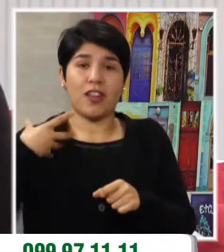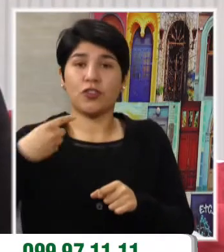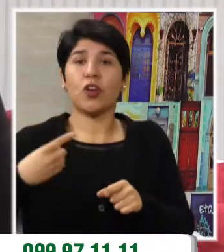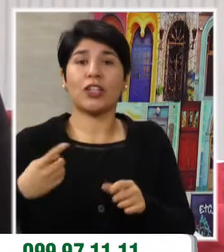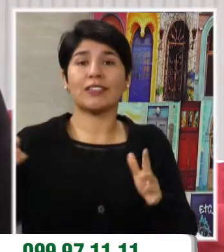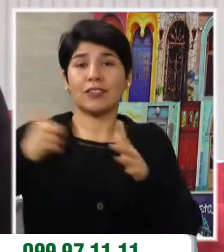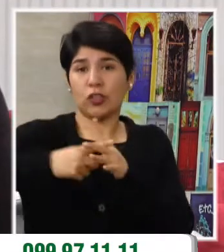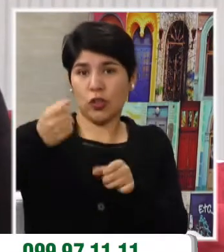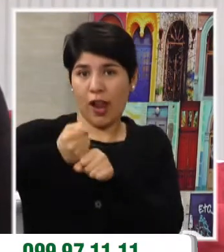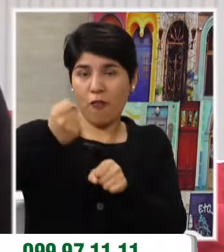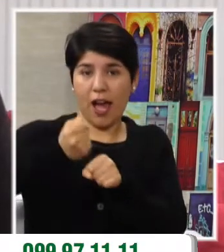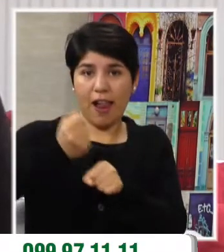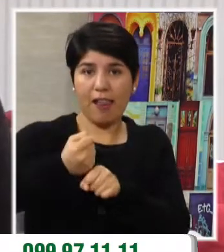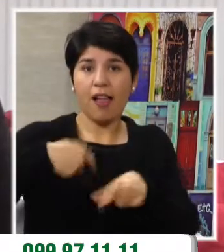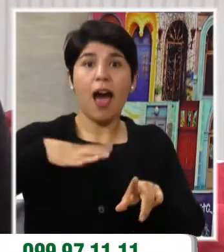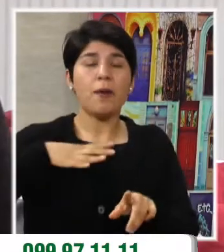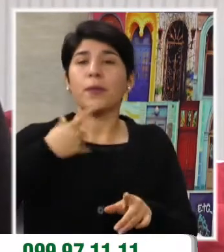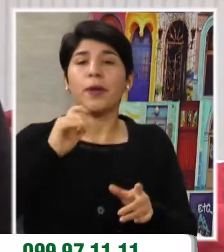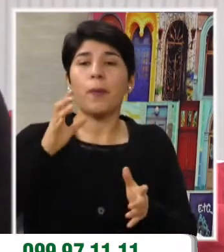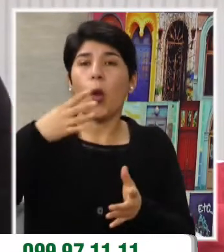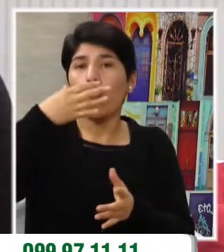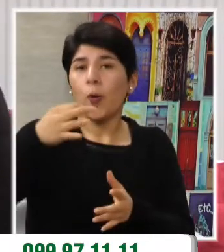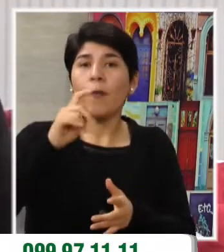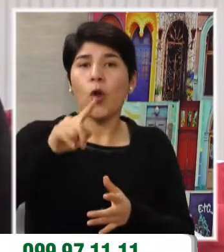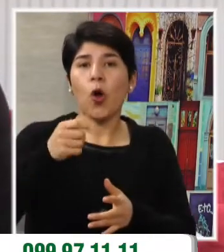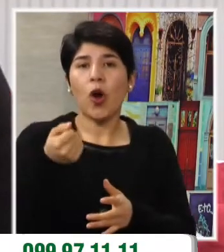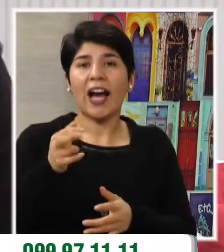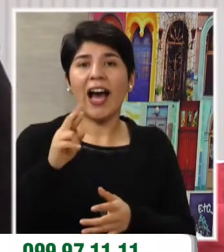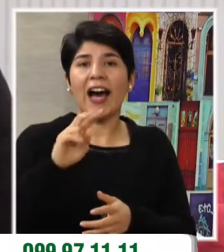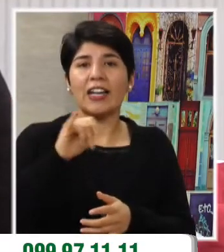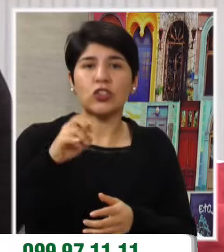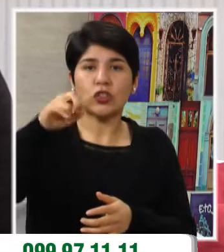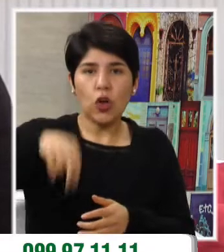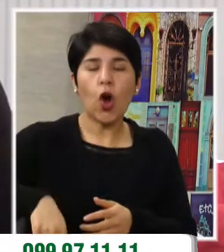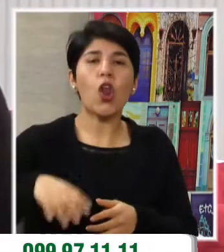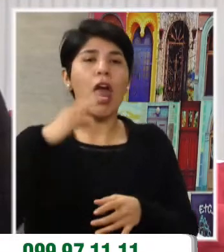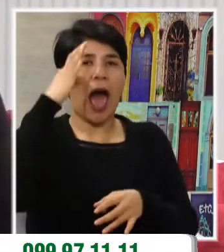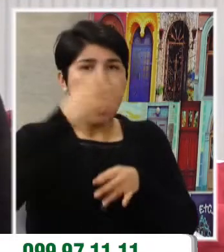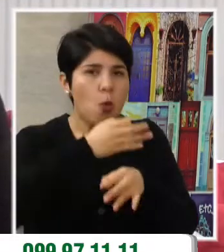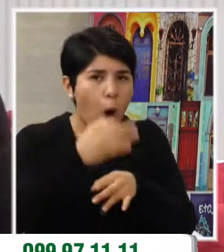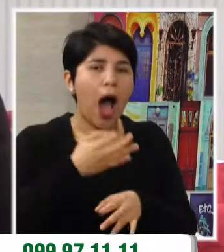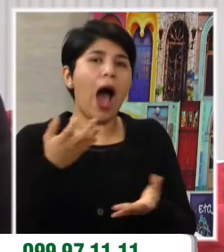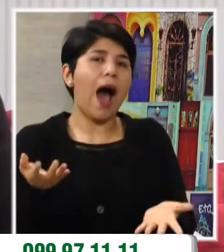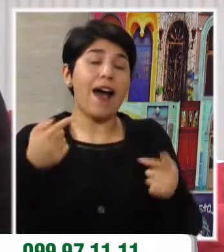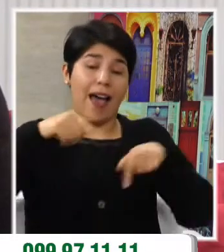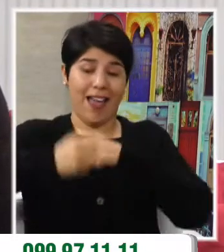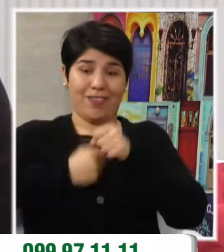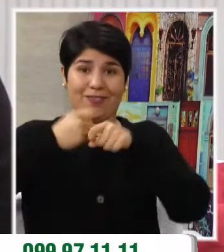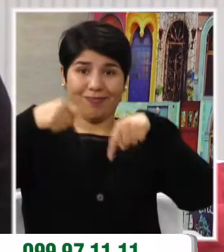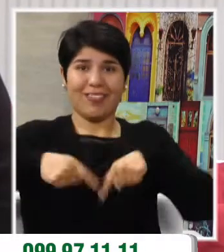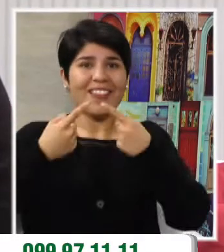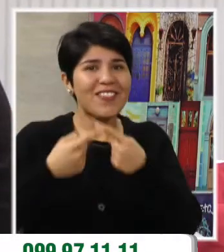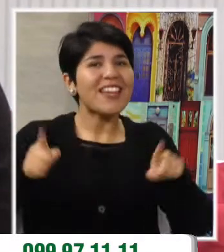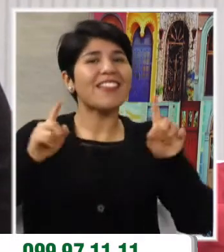este garzón está incluido también hay guau este ha sido diferente este año porque en